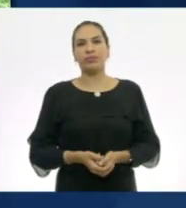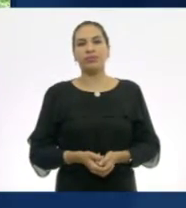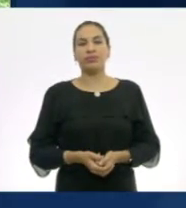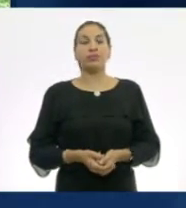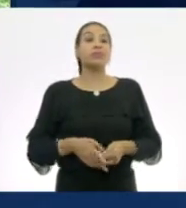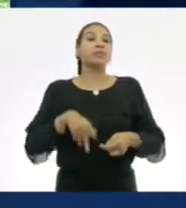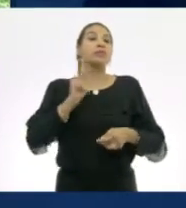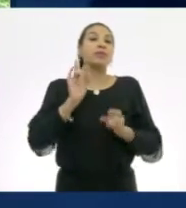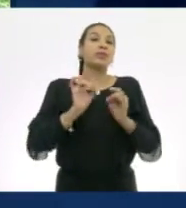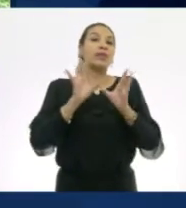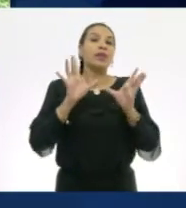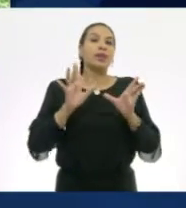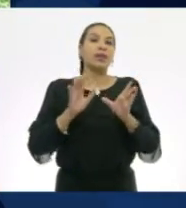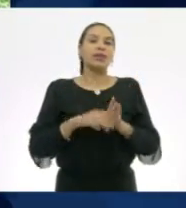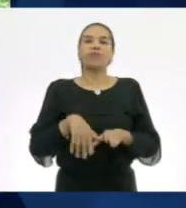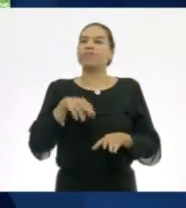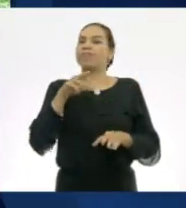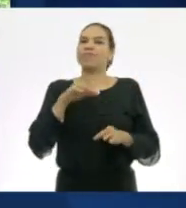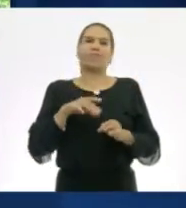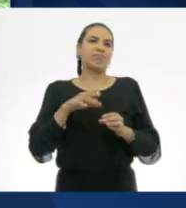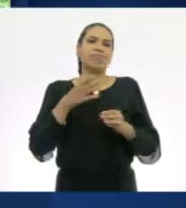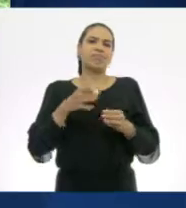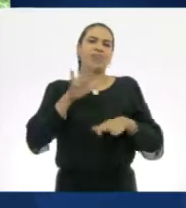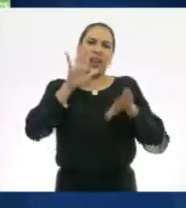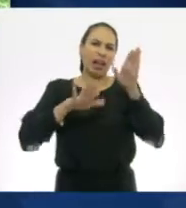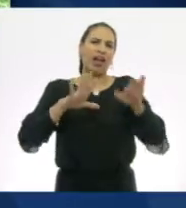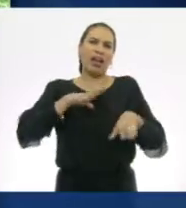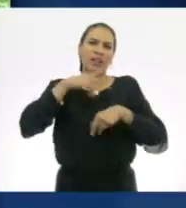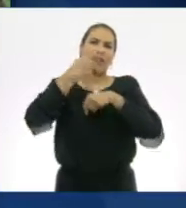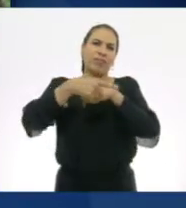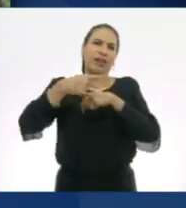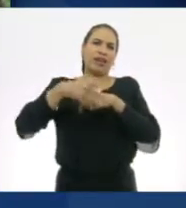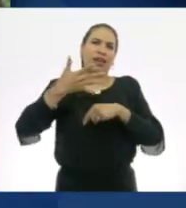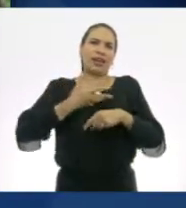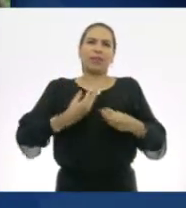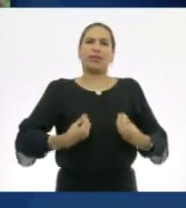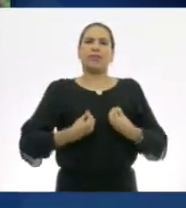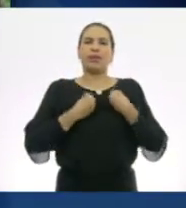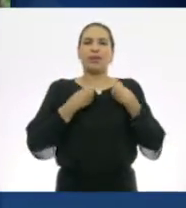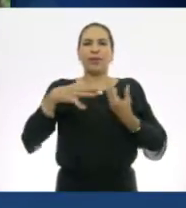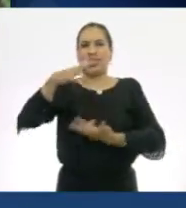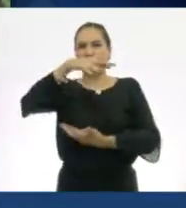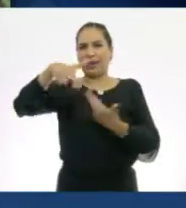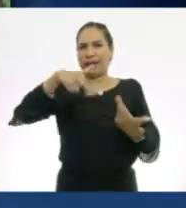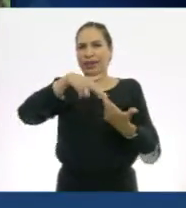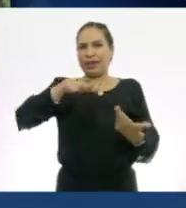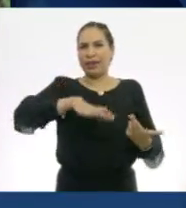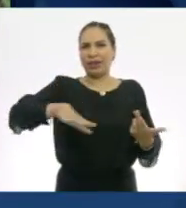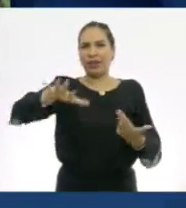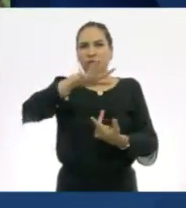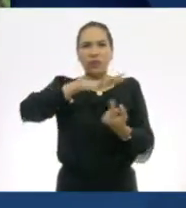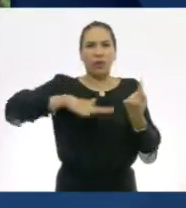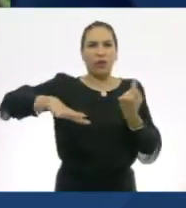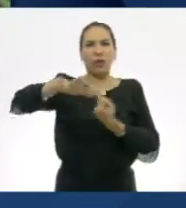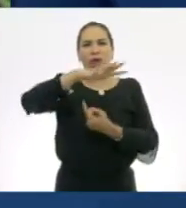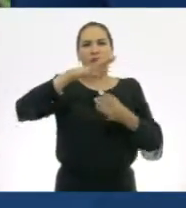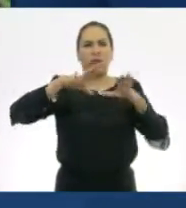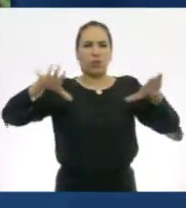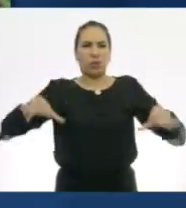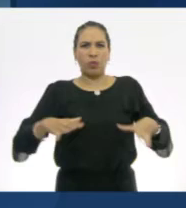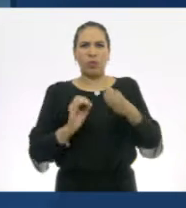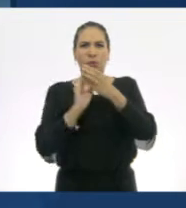Sin embargo, no estaban exentos de los peligros que representaba vivir en una región rodeada de